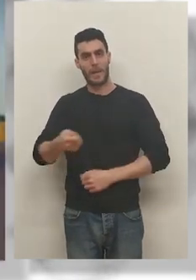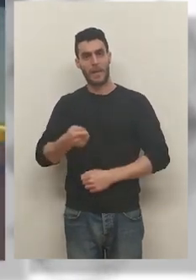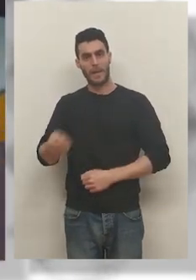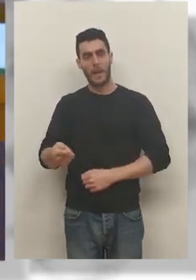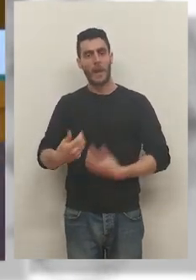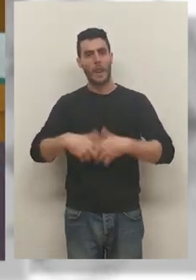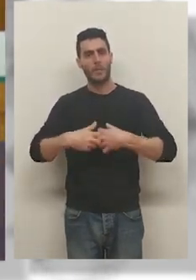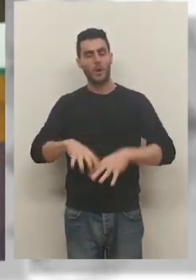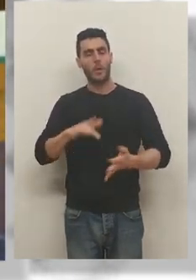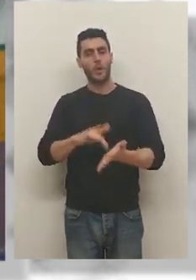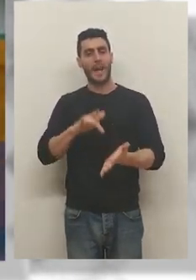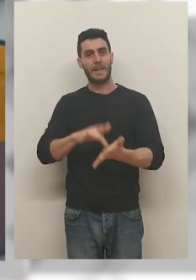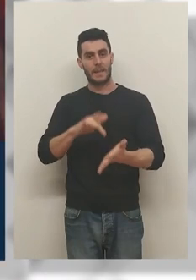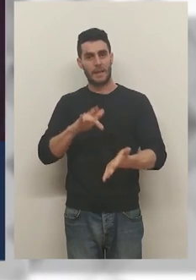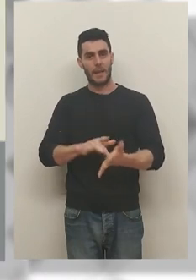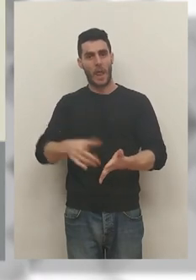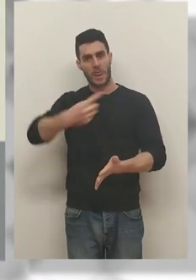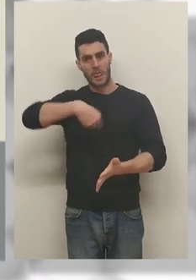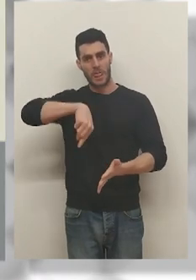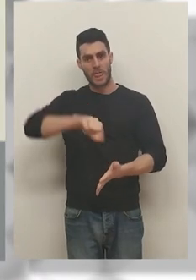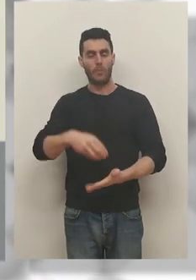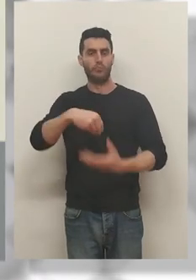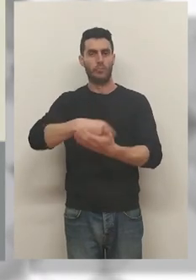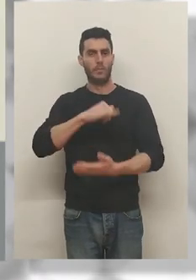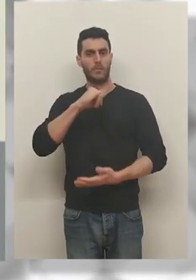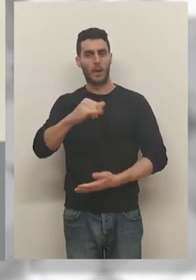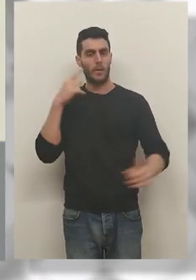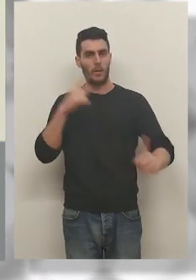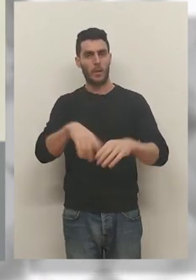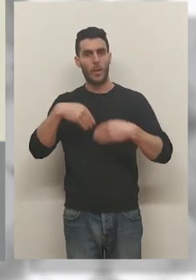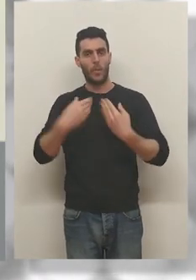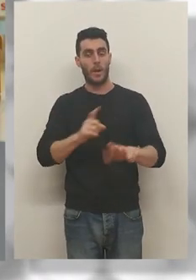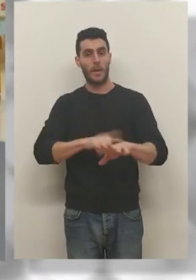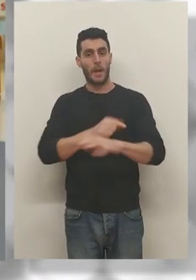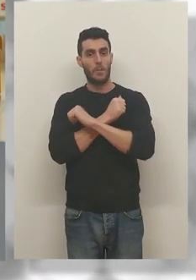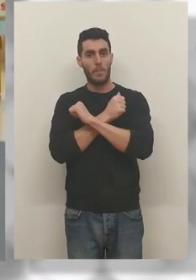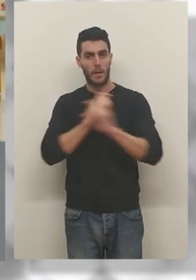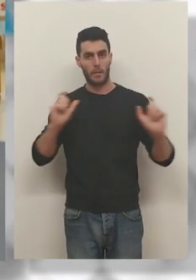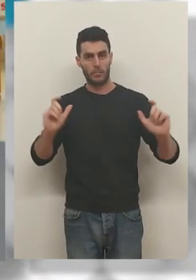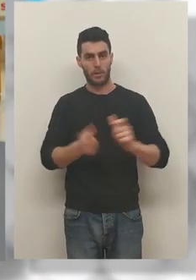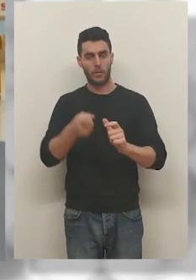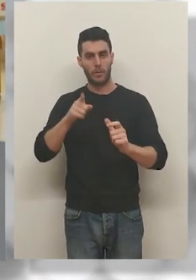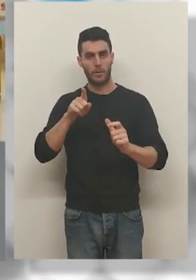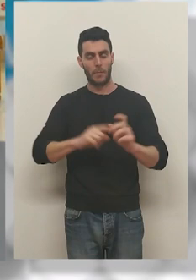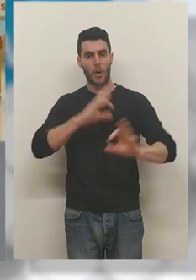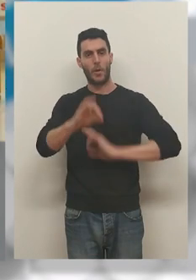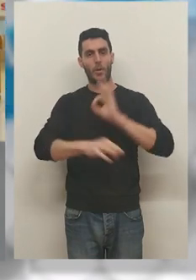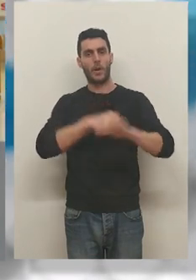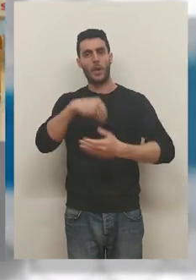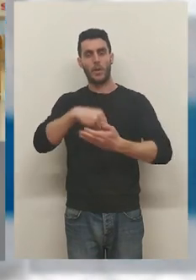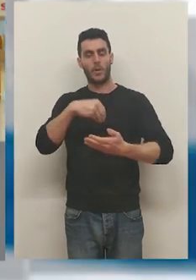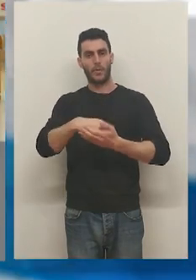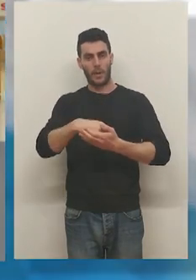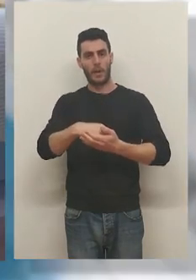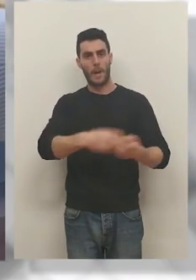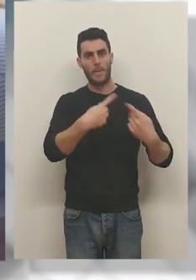extraer un ticket en los dispositivos táctiles instalados en el ruedo del ayuntamiento el objetivo es reducir los tiempos de espera y optimizar la